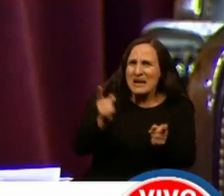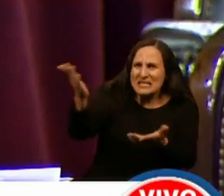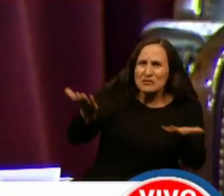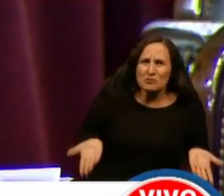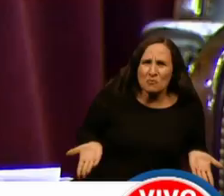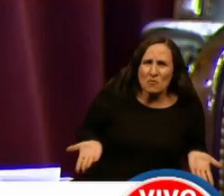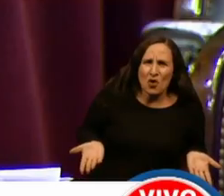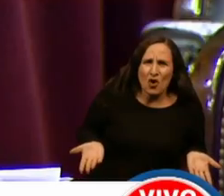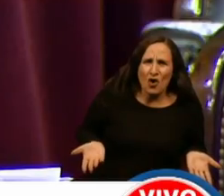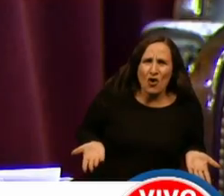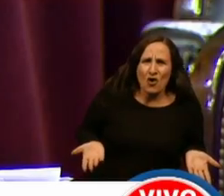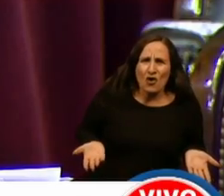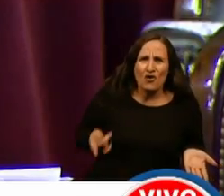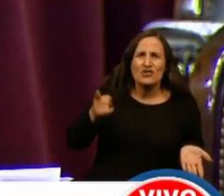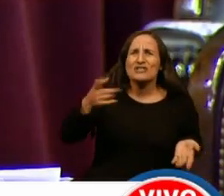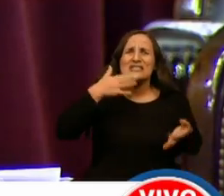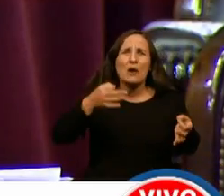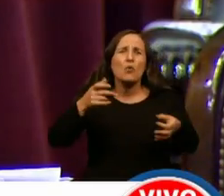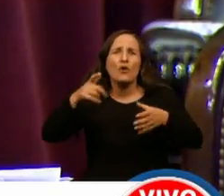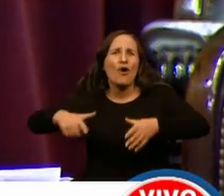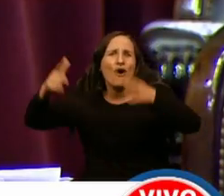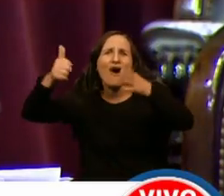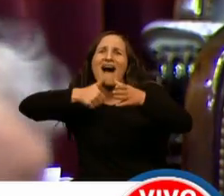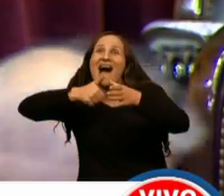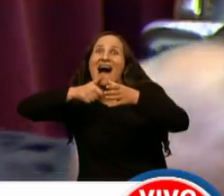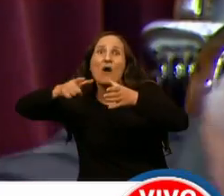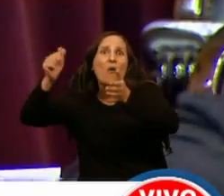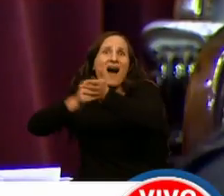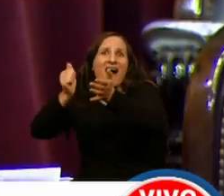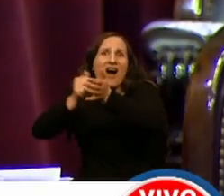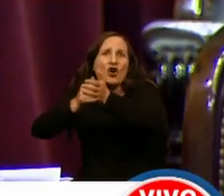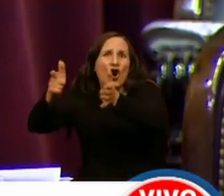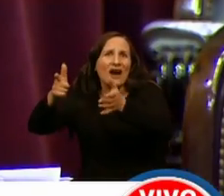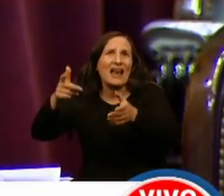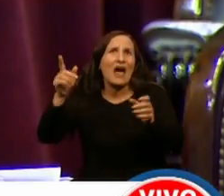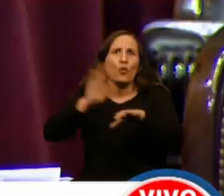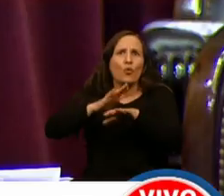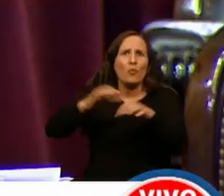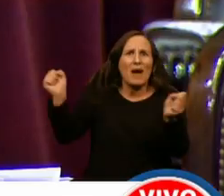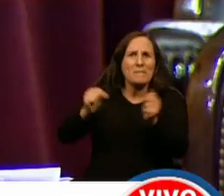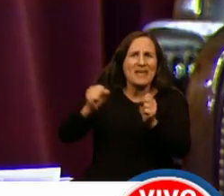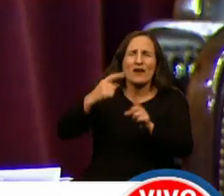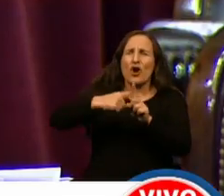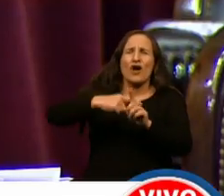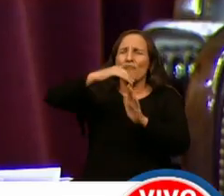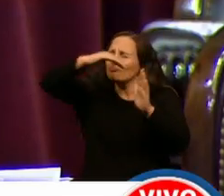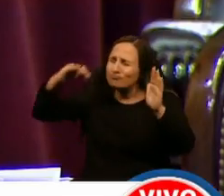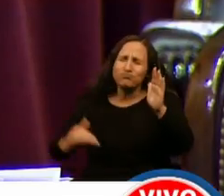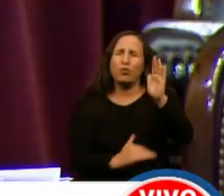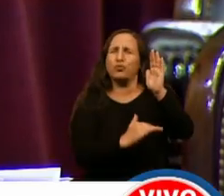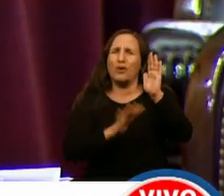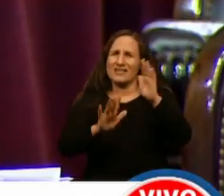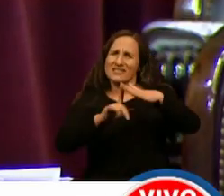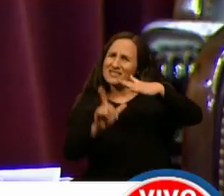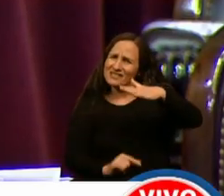congelar los tanques de agua en el invierno y también debía sufrir las bajas temperaturas que sufrimos en la zona